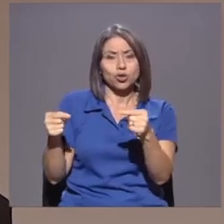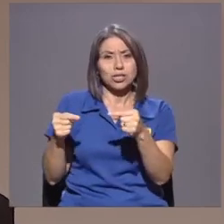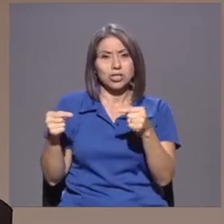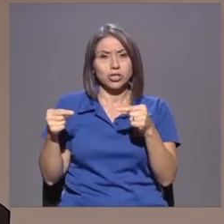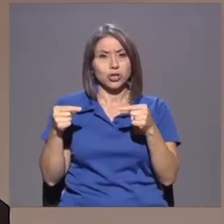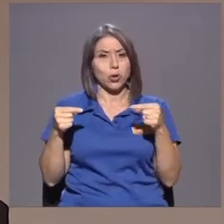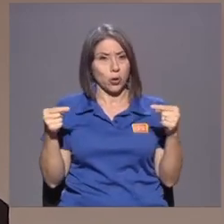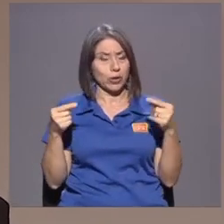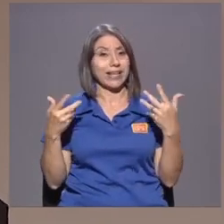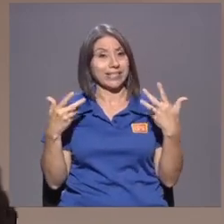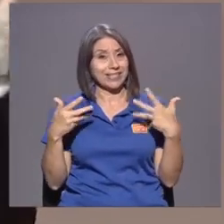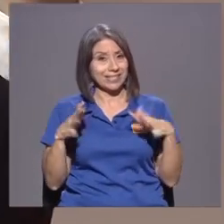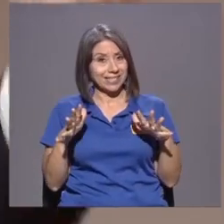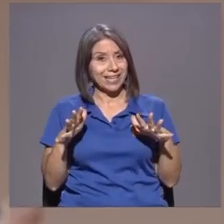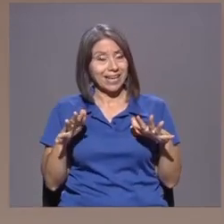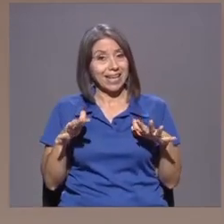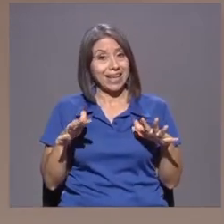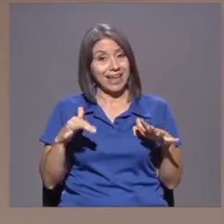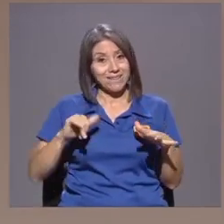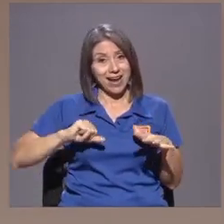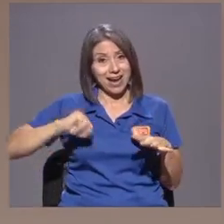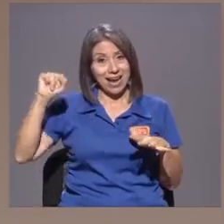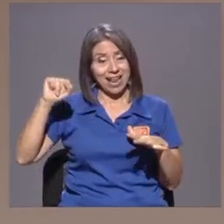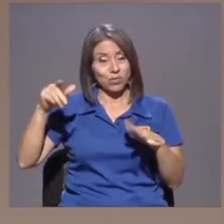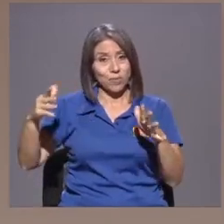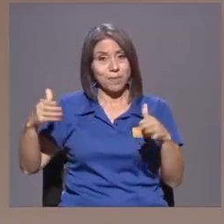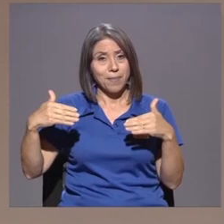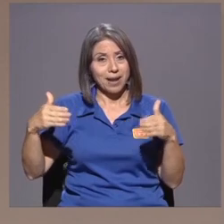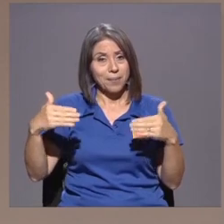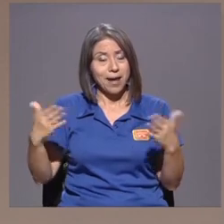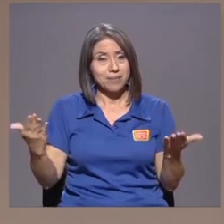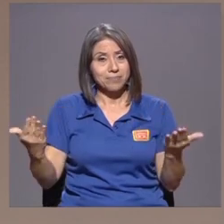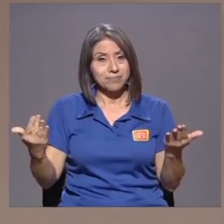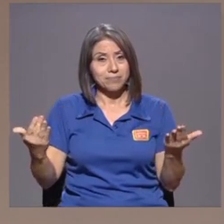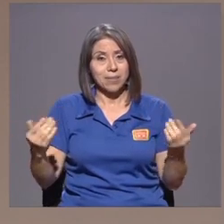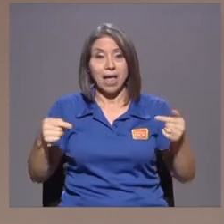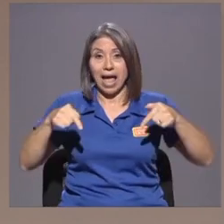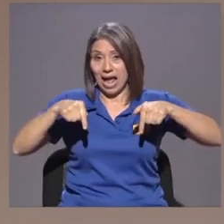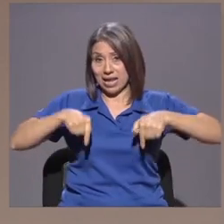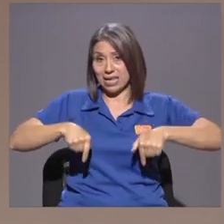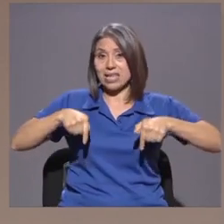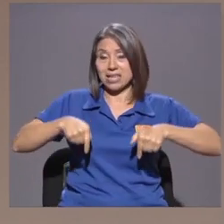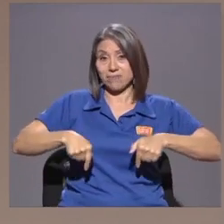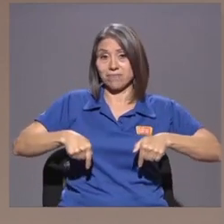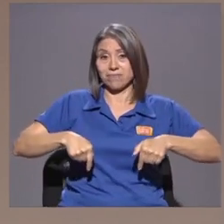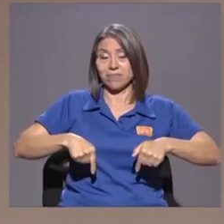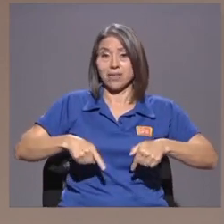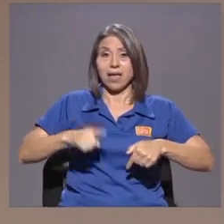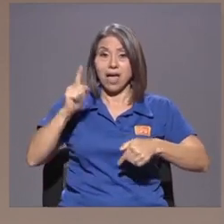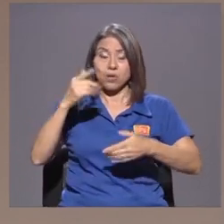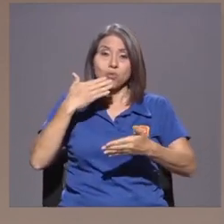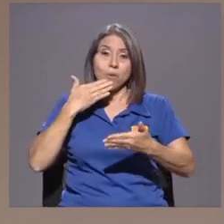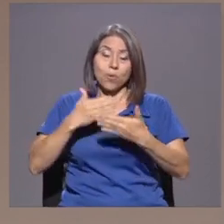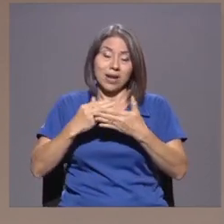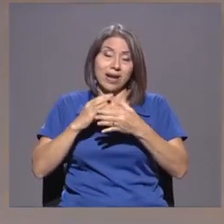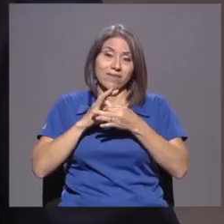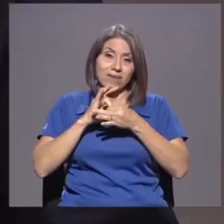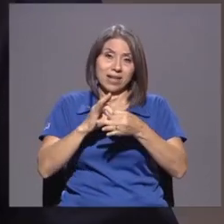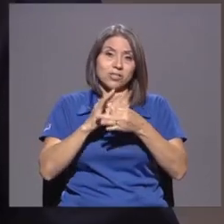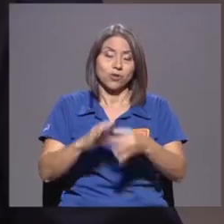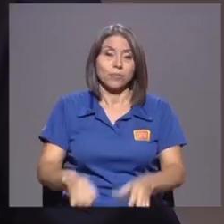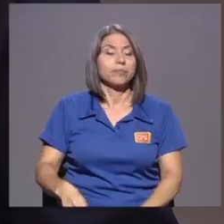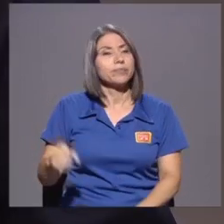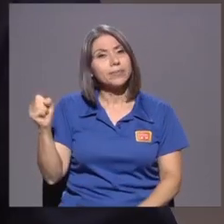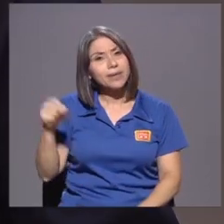que van ganando el pan en panamá aquí hay una buena en relación claro e